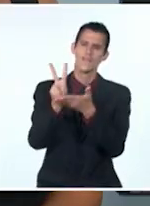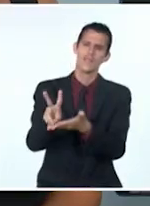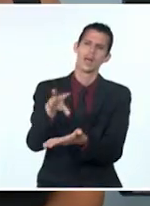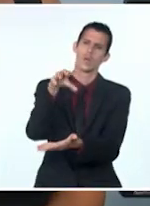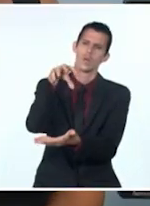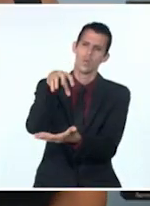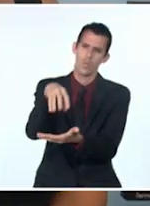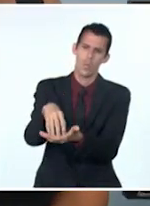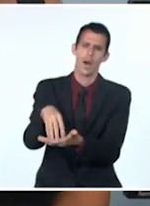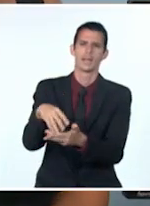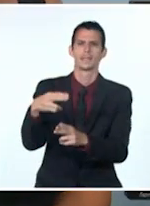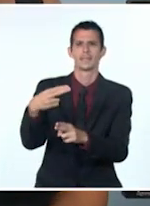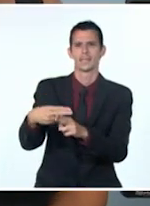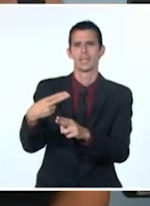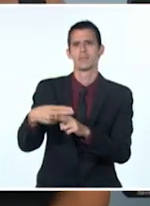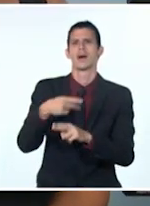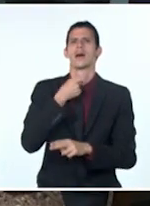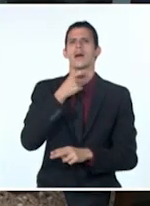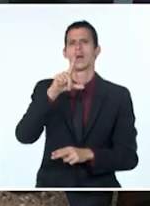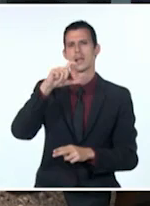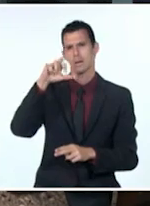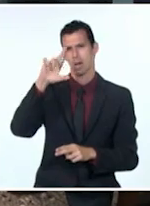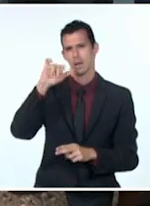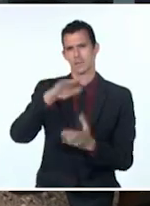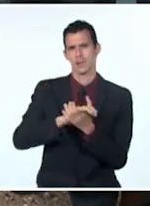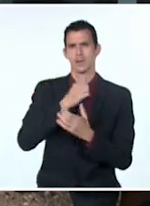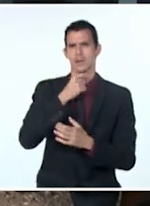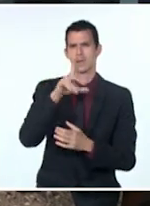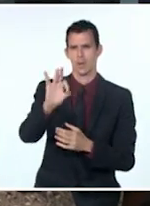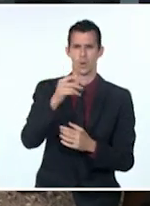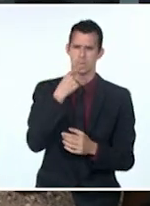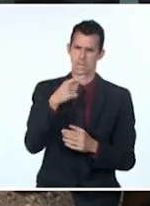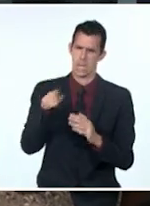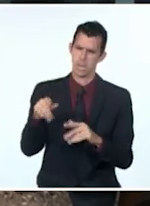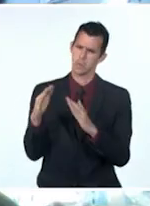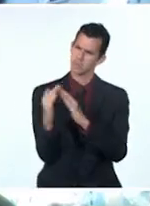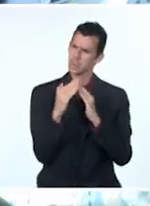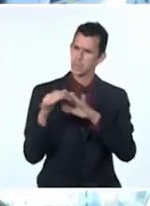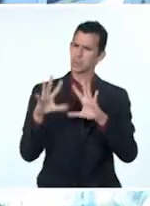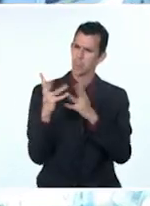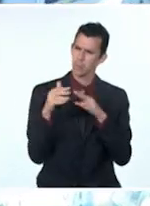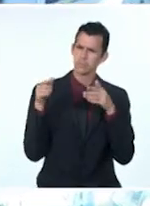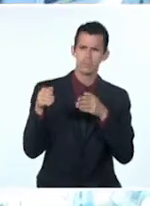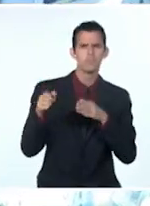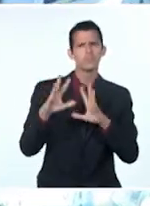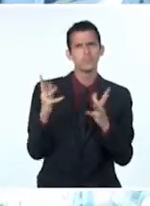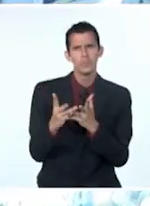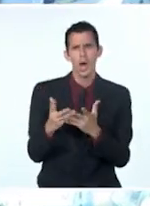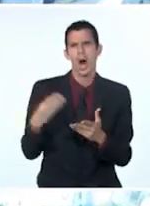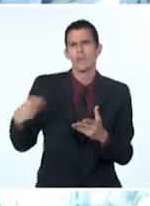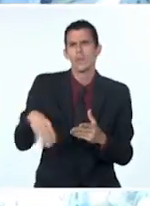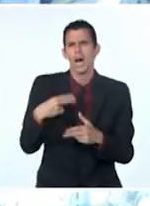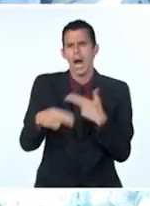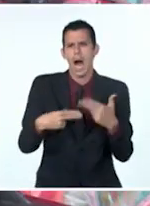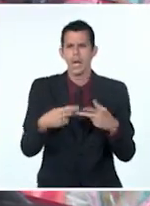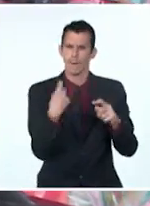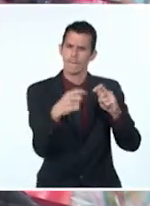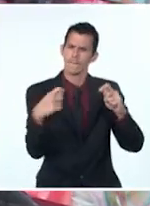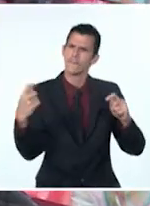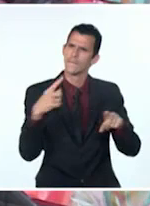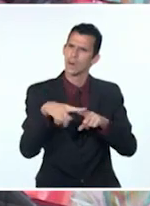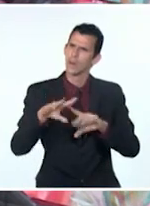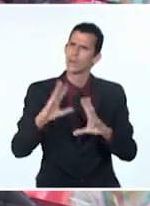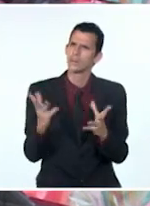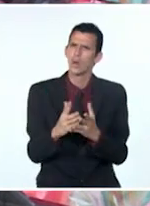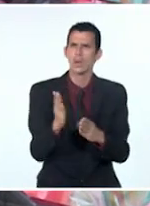El Carmelo, la cual facilita la gestión de servicios en la comunidad, y se desarrolló una feria comercial con la participación de diversos